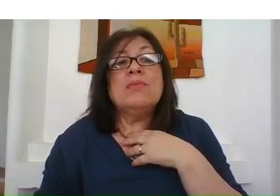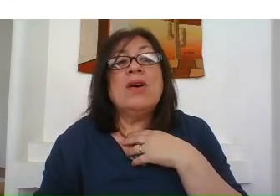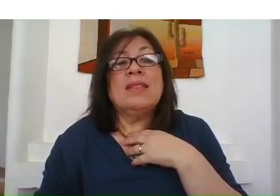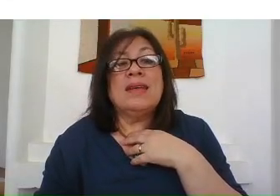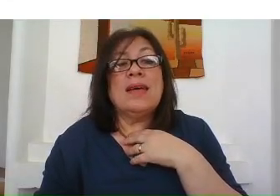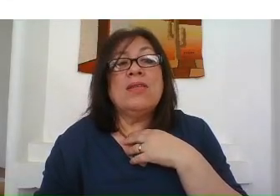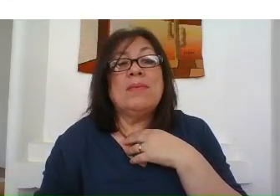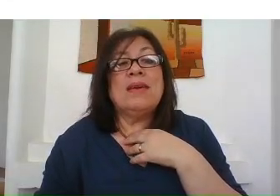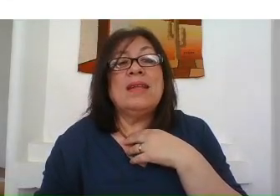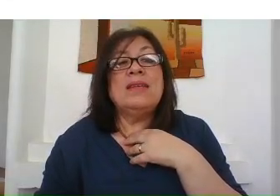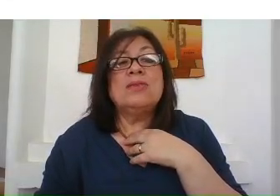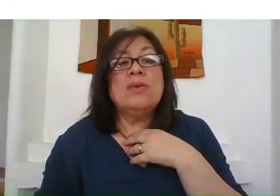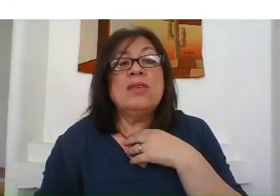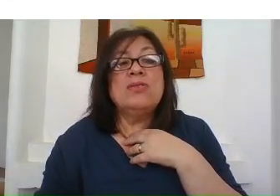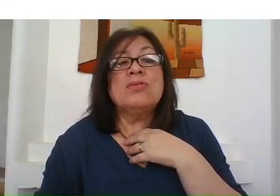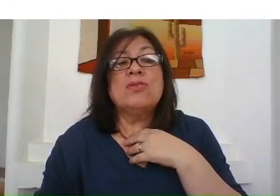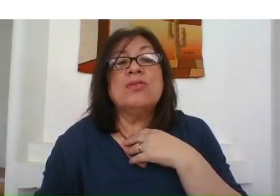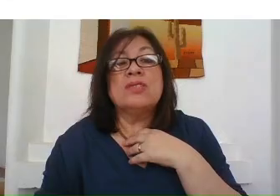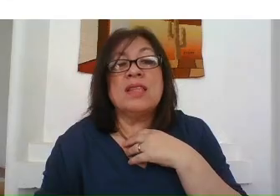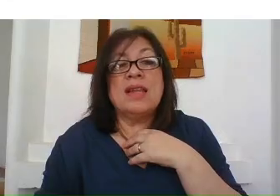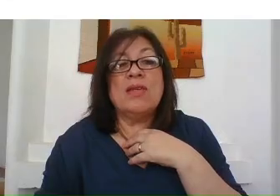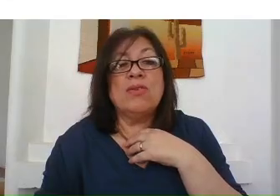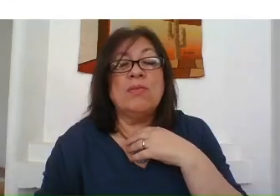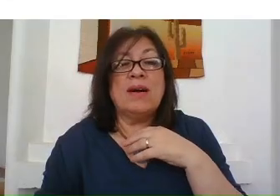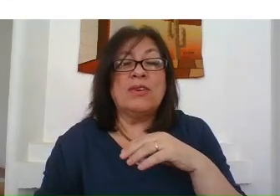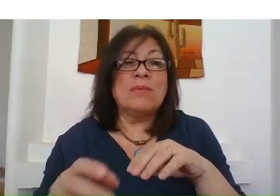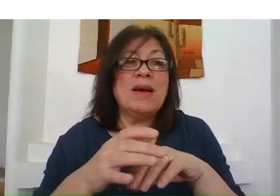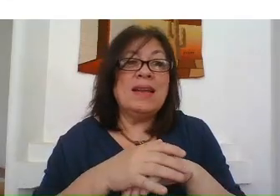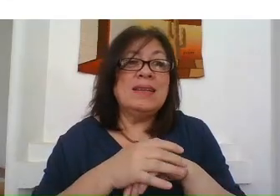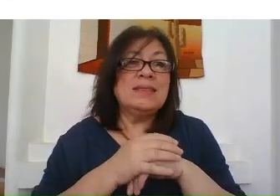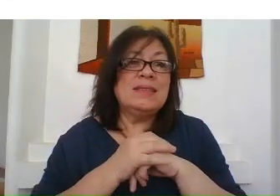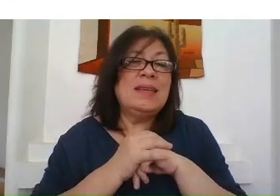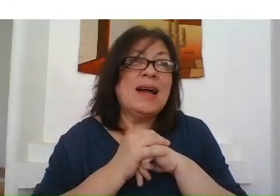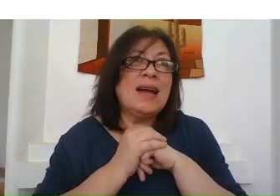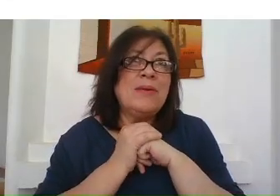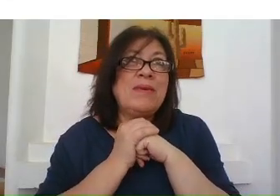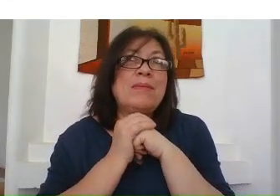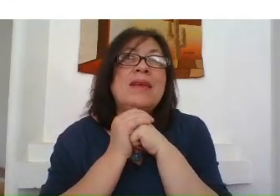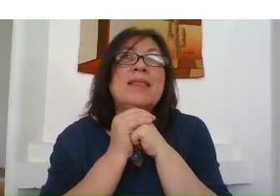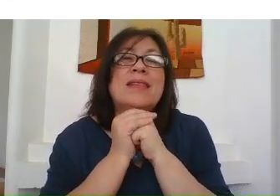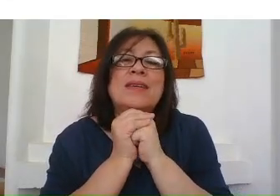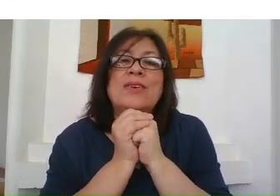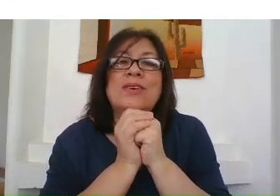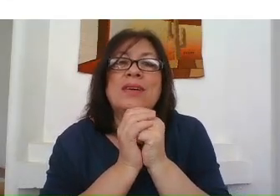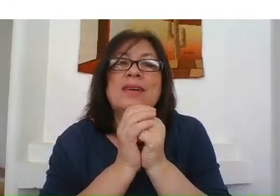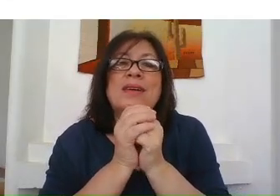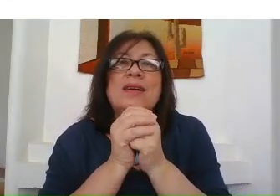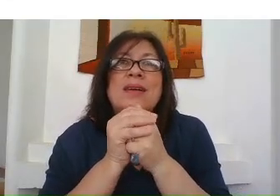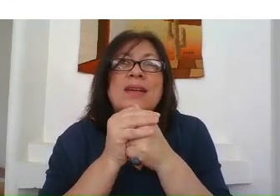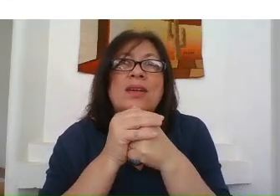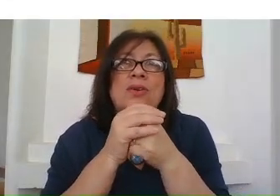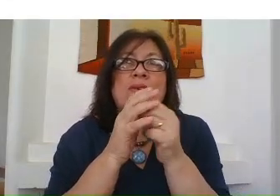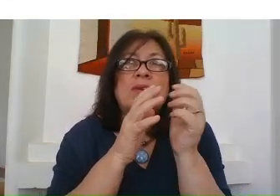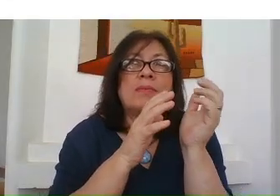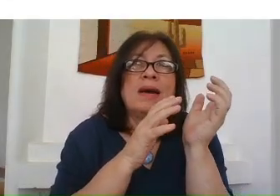También los ritmos alterados de vigilia y sueño son considerados como anormales. Y acá nuevamente, ¿no? Lo normal y